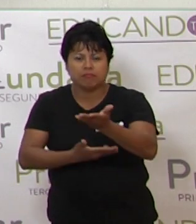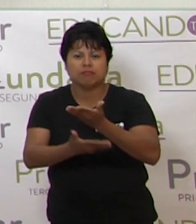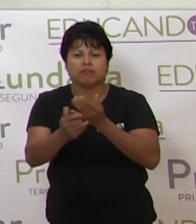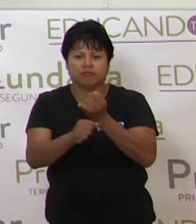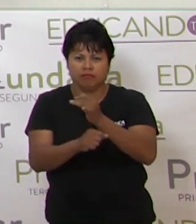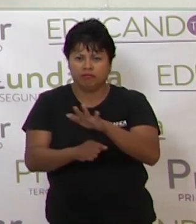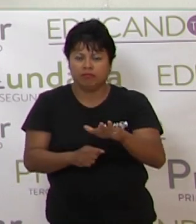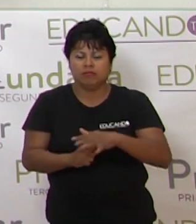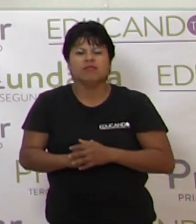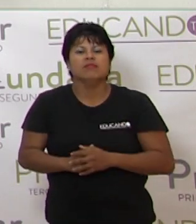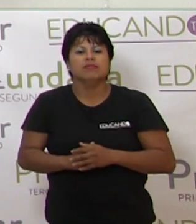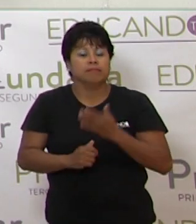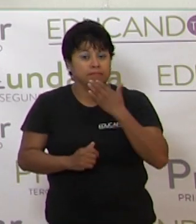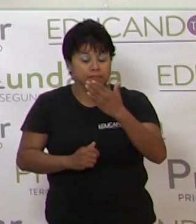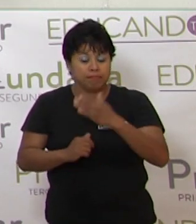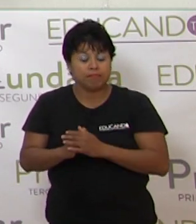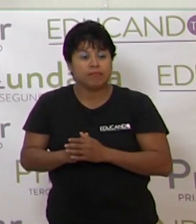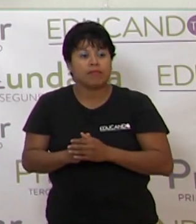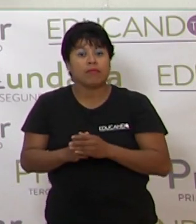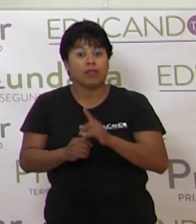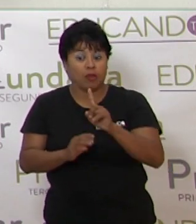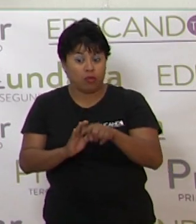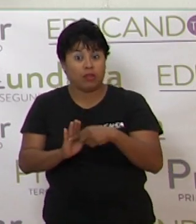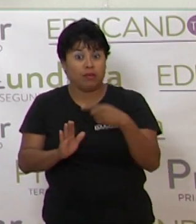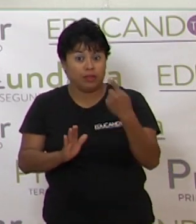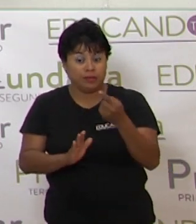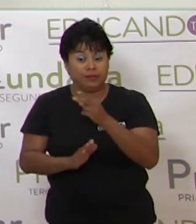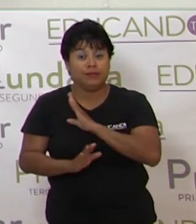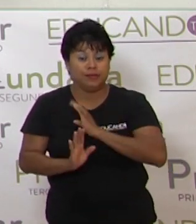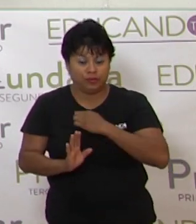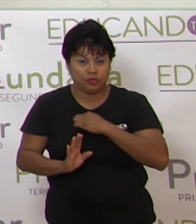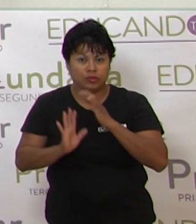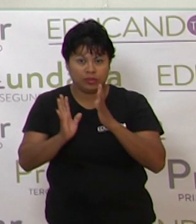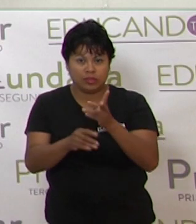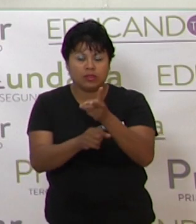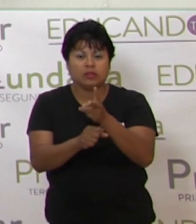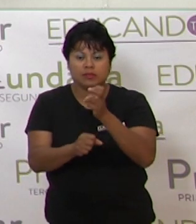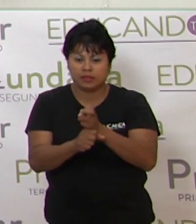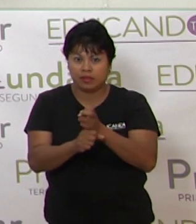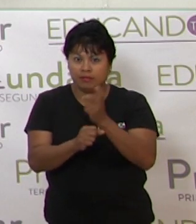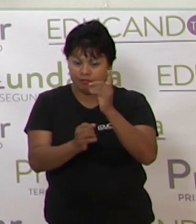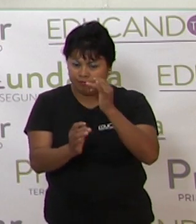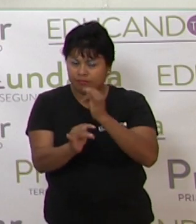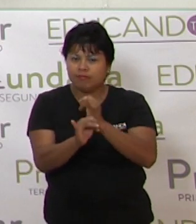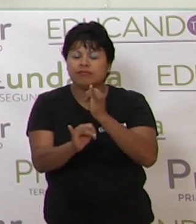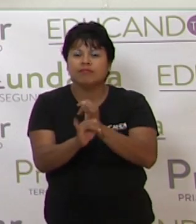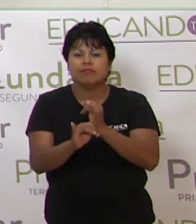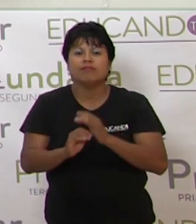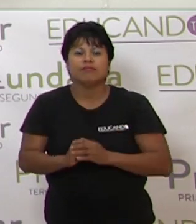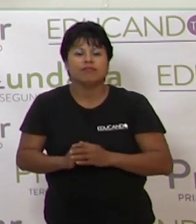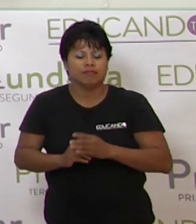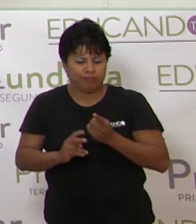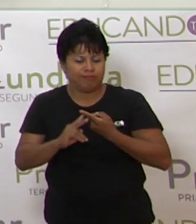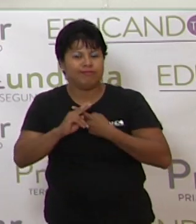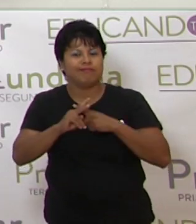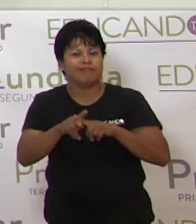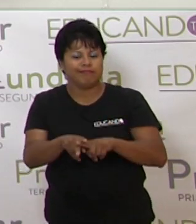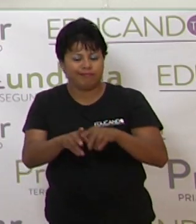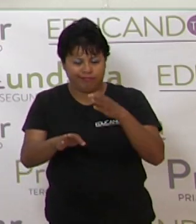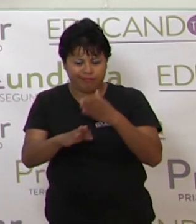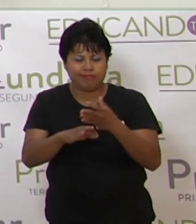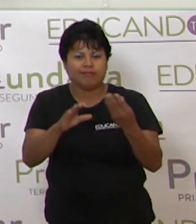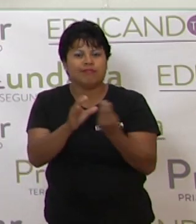retroalimentándonos. Pues bien, una vez que ya los invité a nuestras redes sociales, vamos a